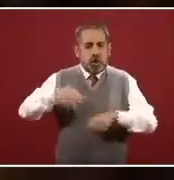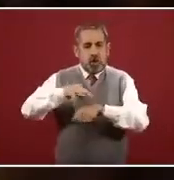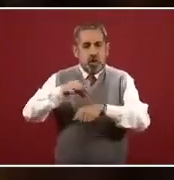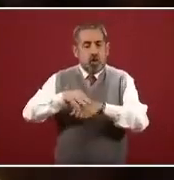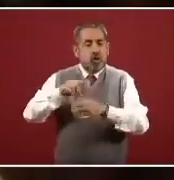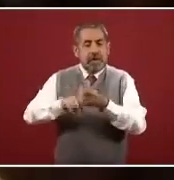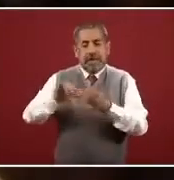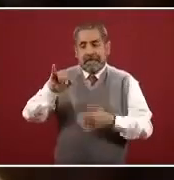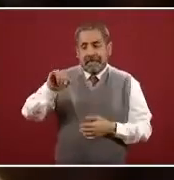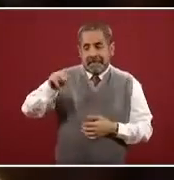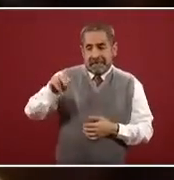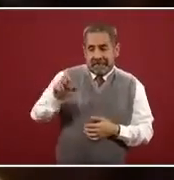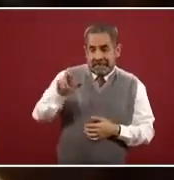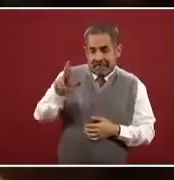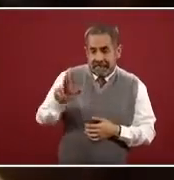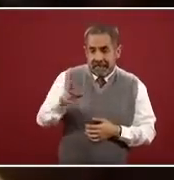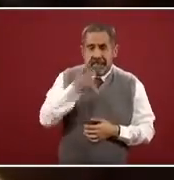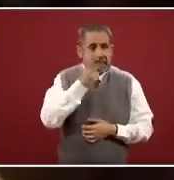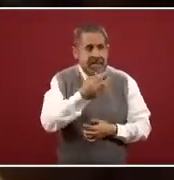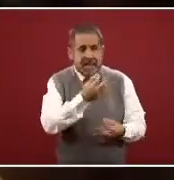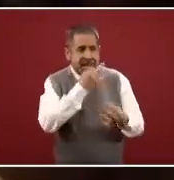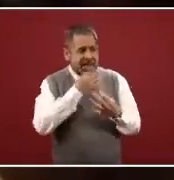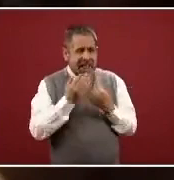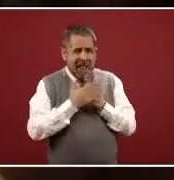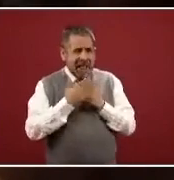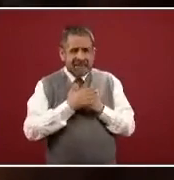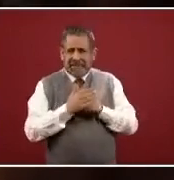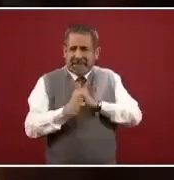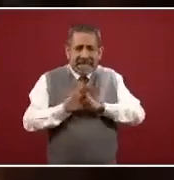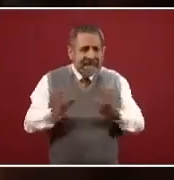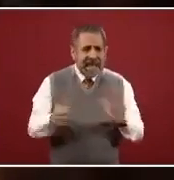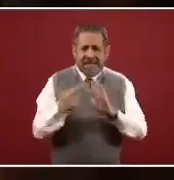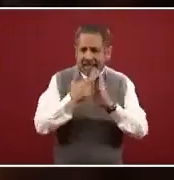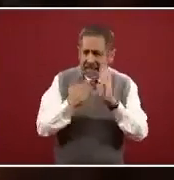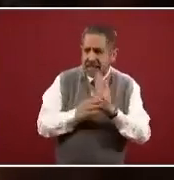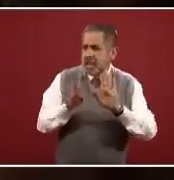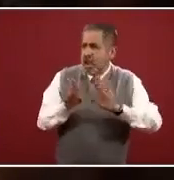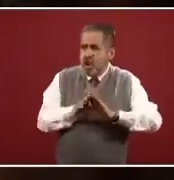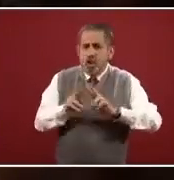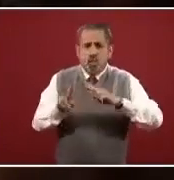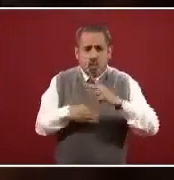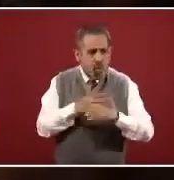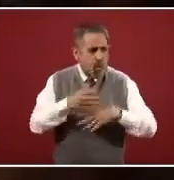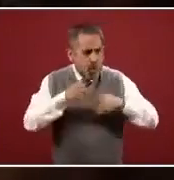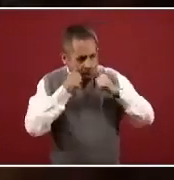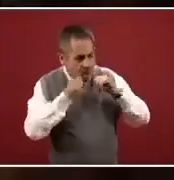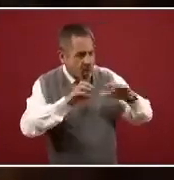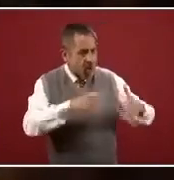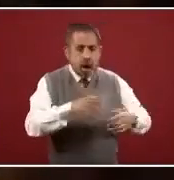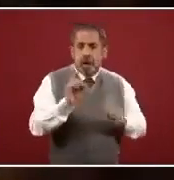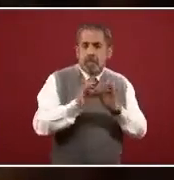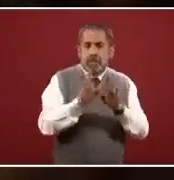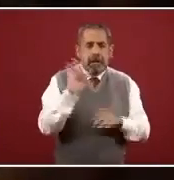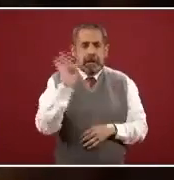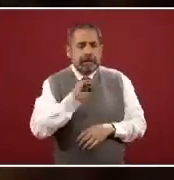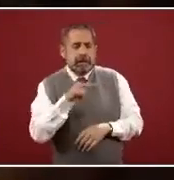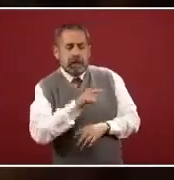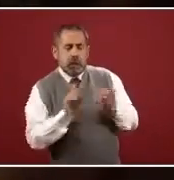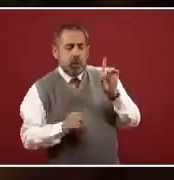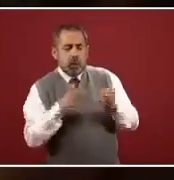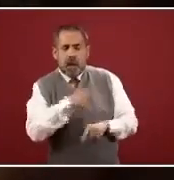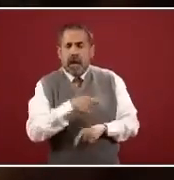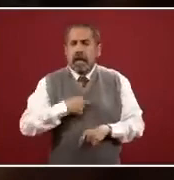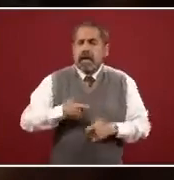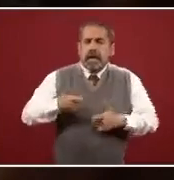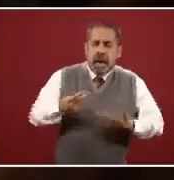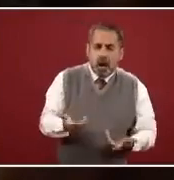eran que no les habían informado ni siquiera un protocolo de cómo tratar a una persona en caso sospechoso y